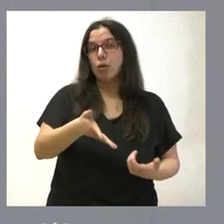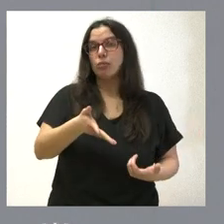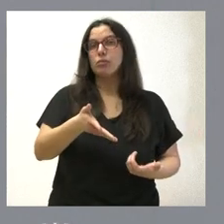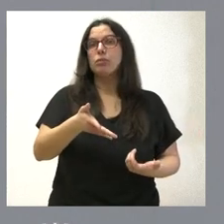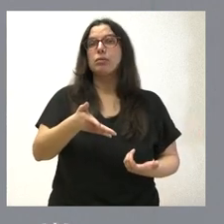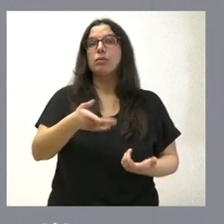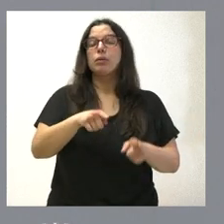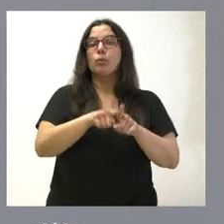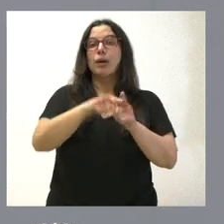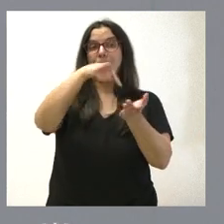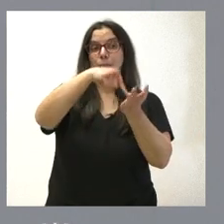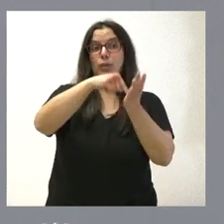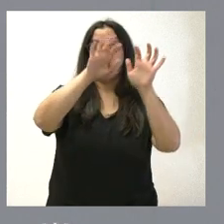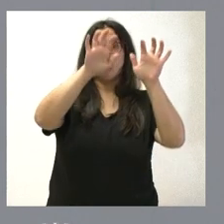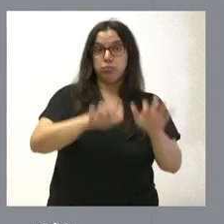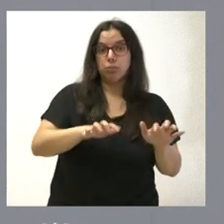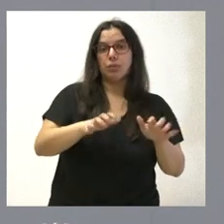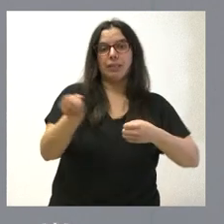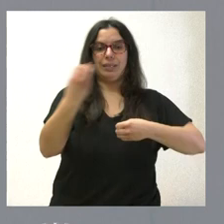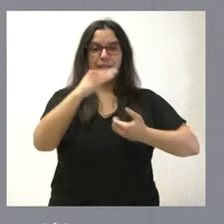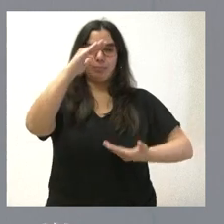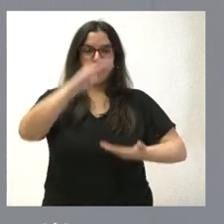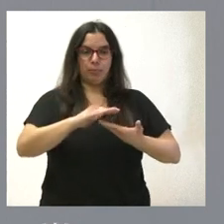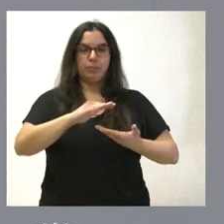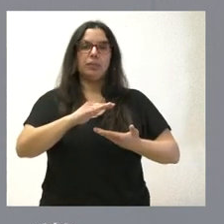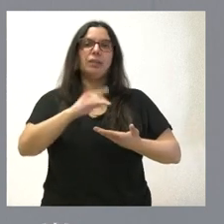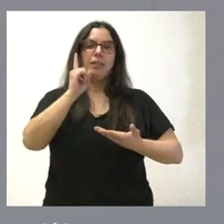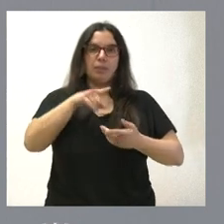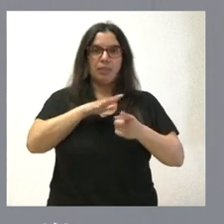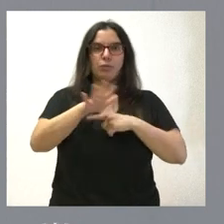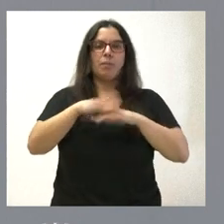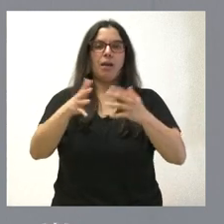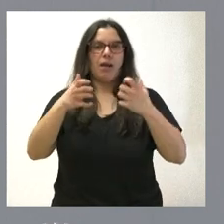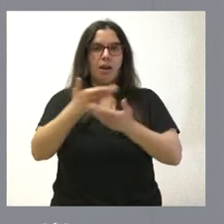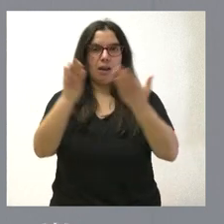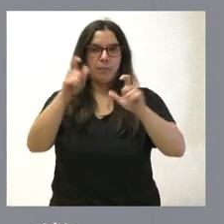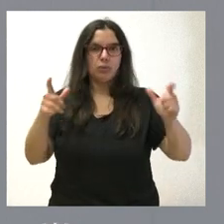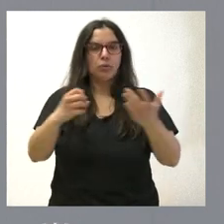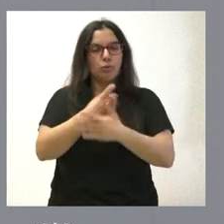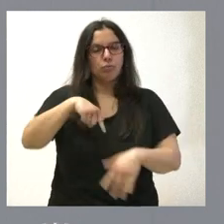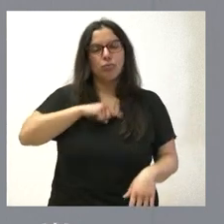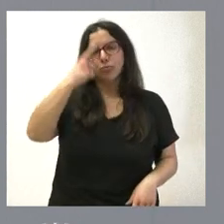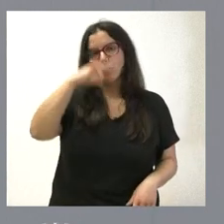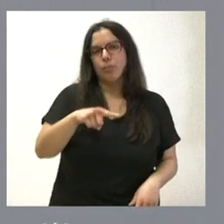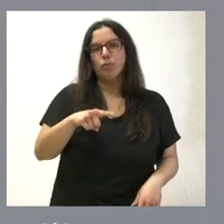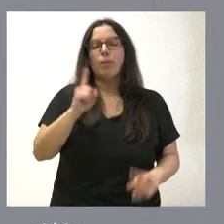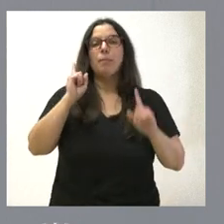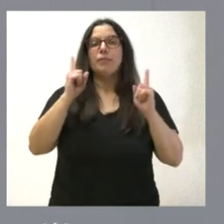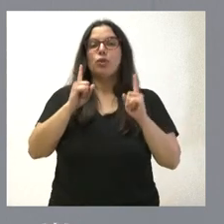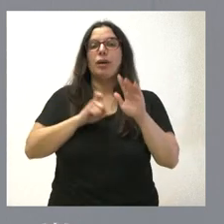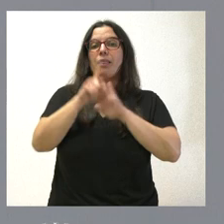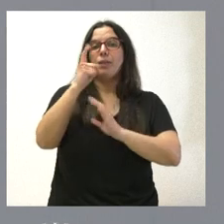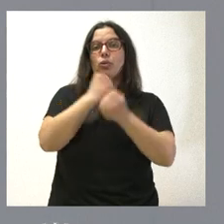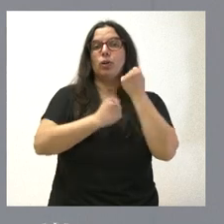la reducción de impuestos también tiene su impacto en favor del conjunto de los ciudadanos y también somos conscientes que la previsión de crecimiento